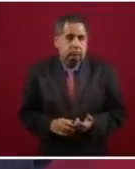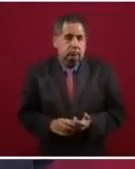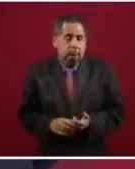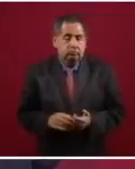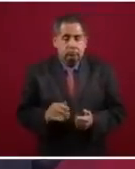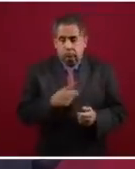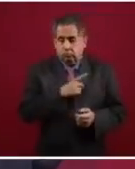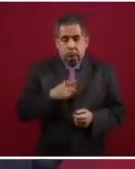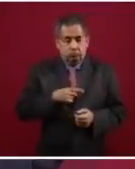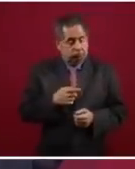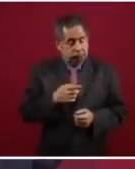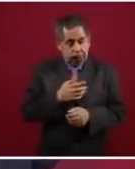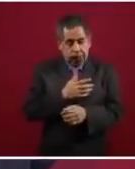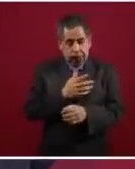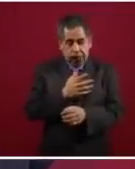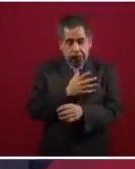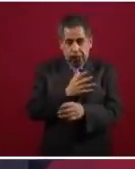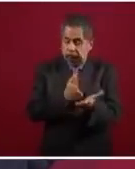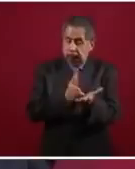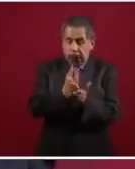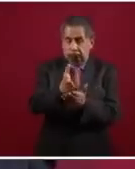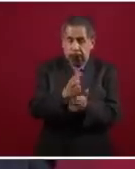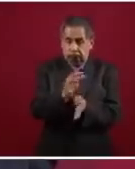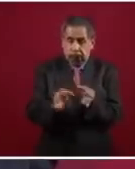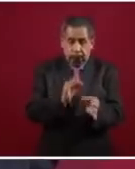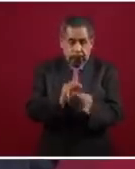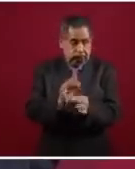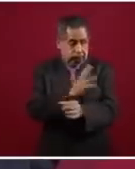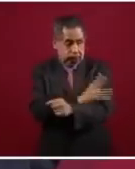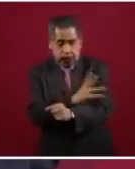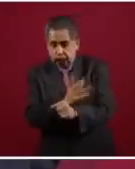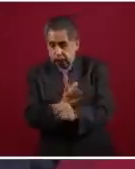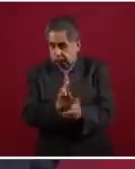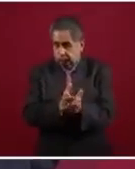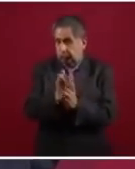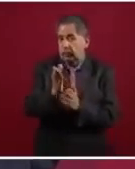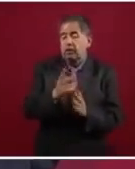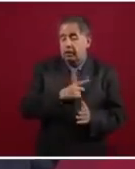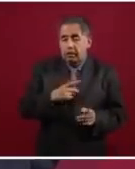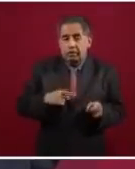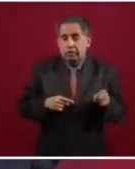con rectitud, con honestidad.